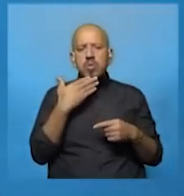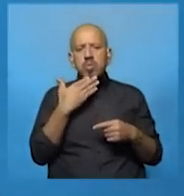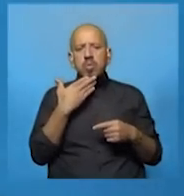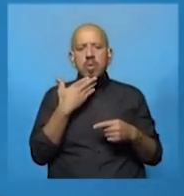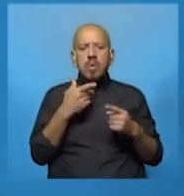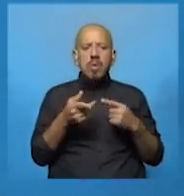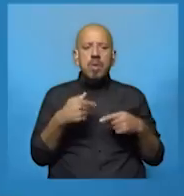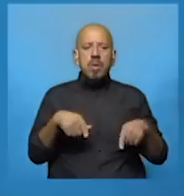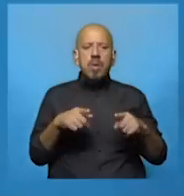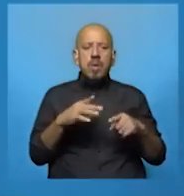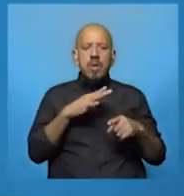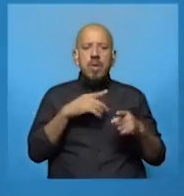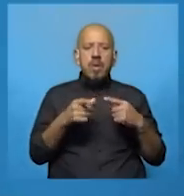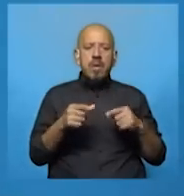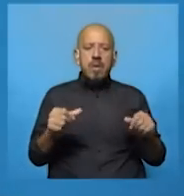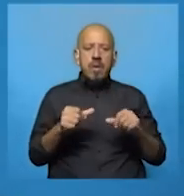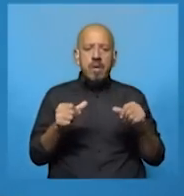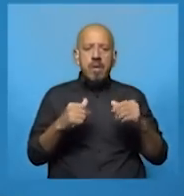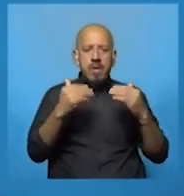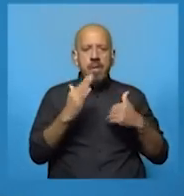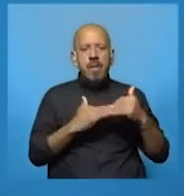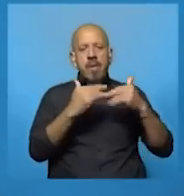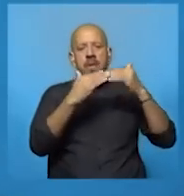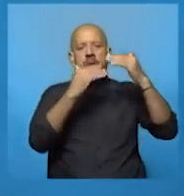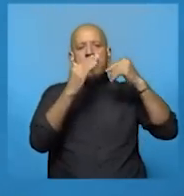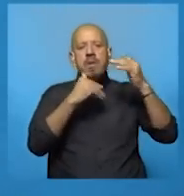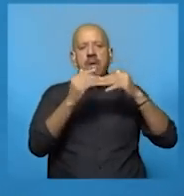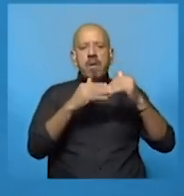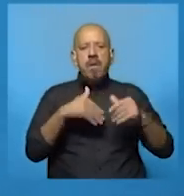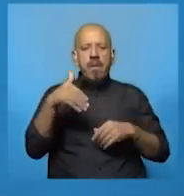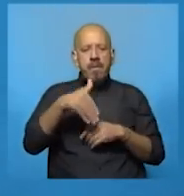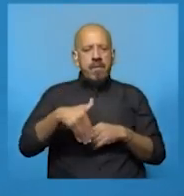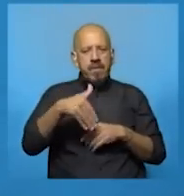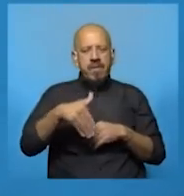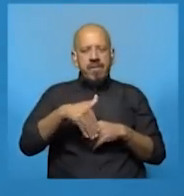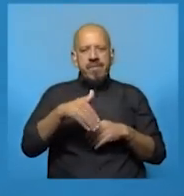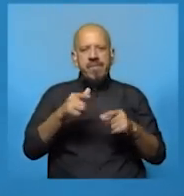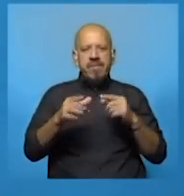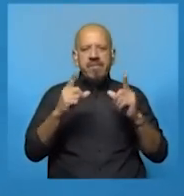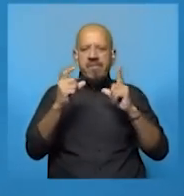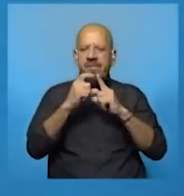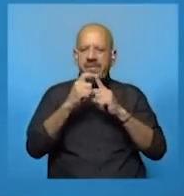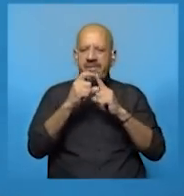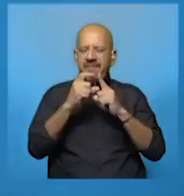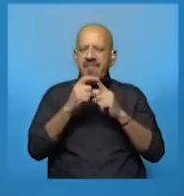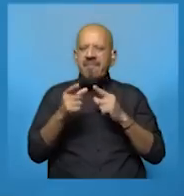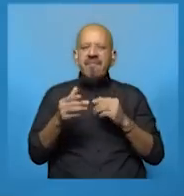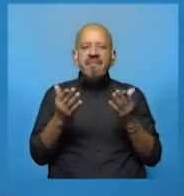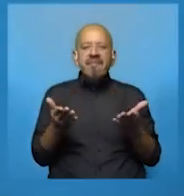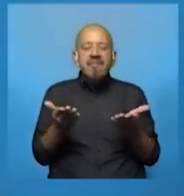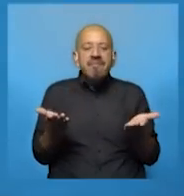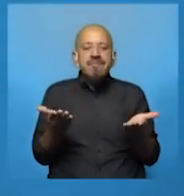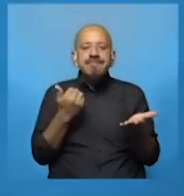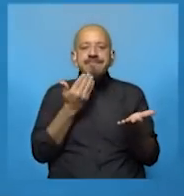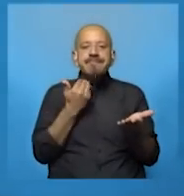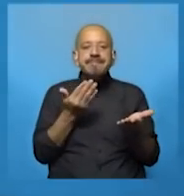e inusuales que se realizan en la construcción entran millones de dinero para construir el Uruguay y no casi